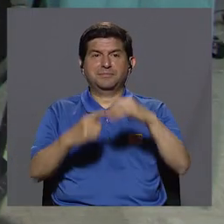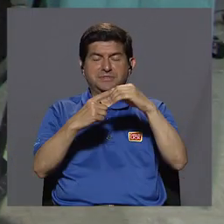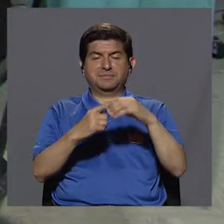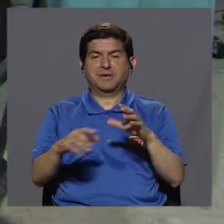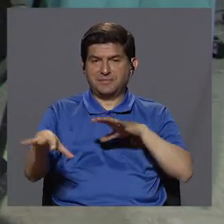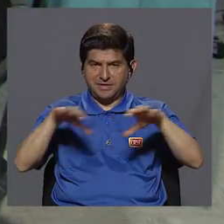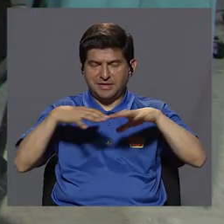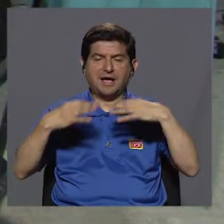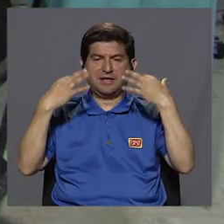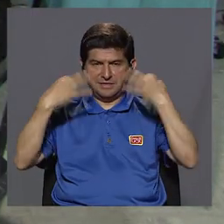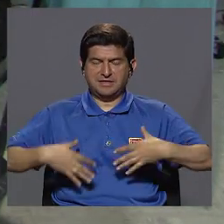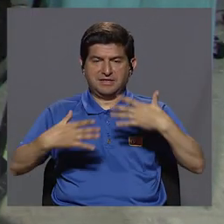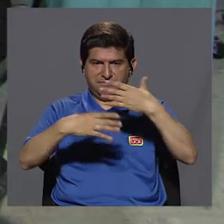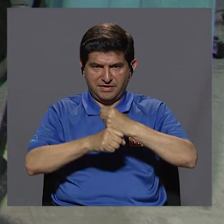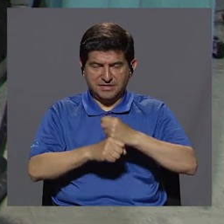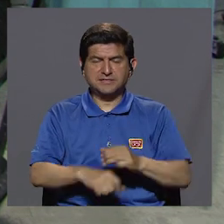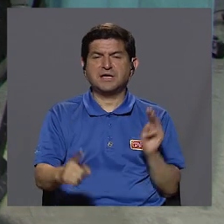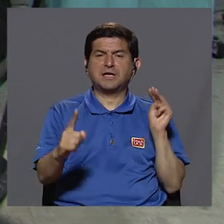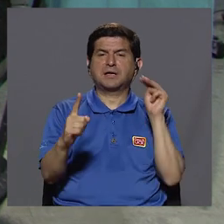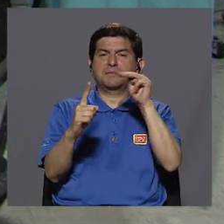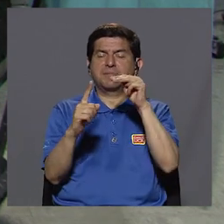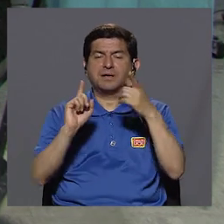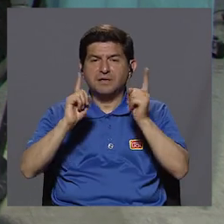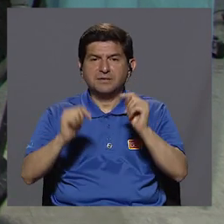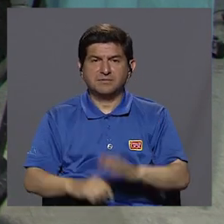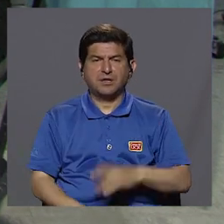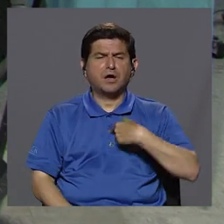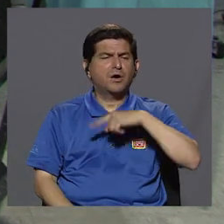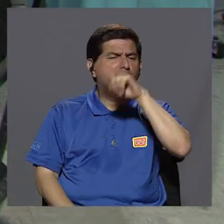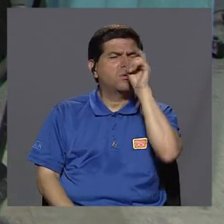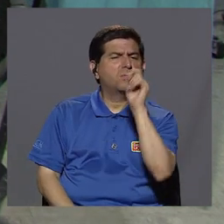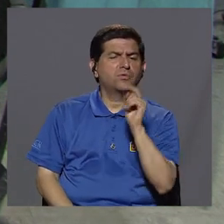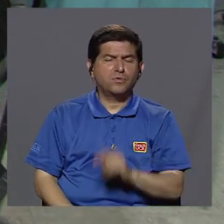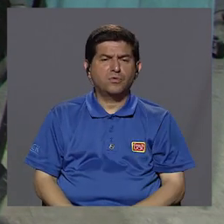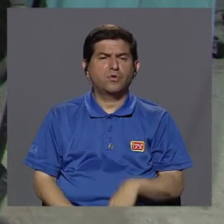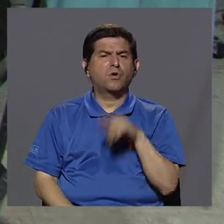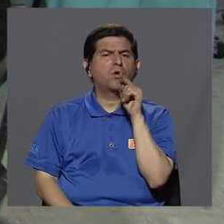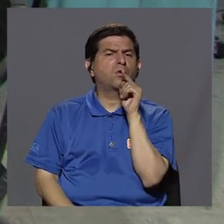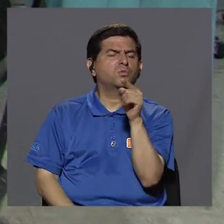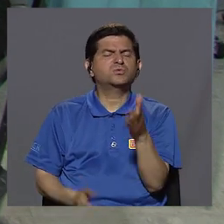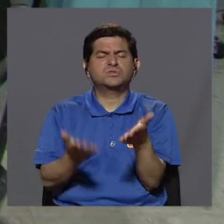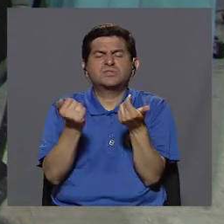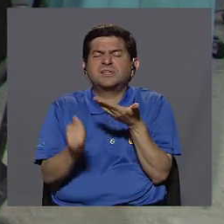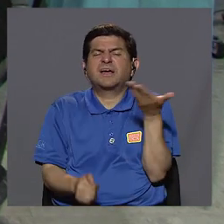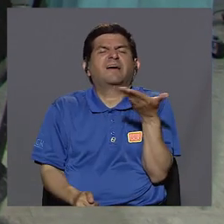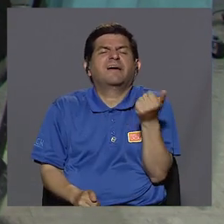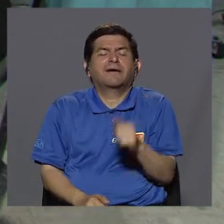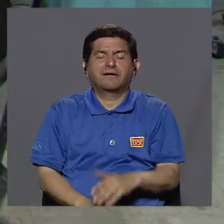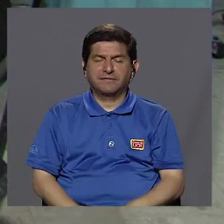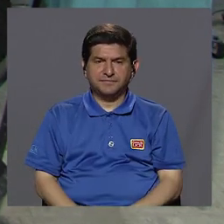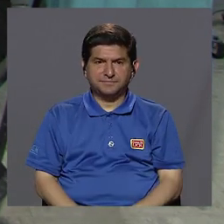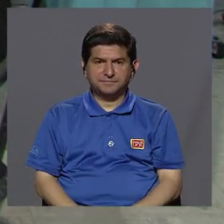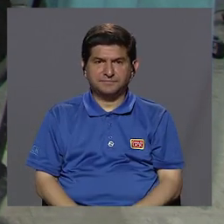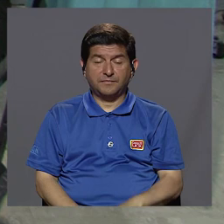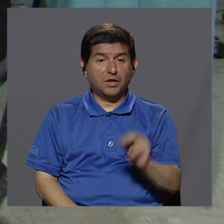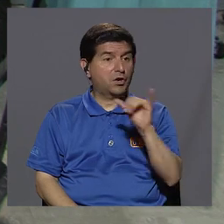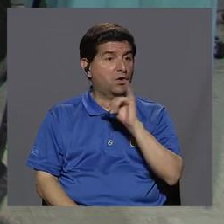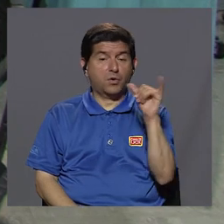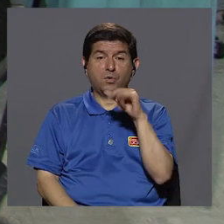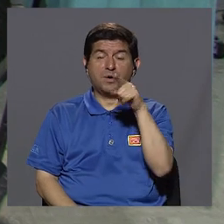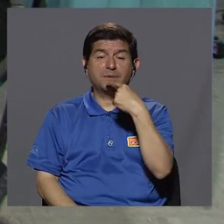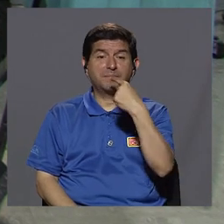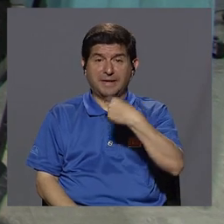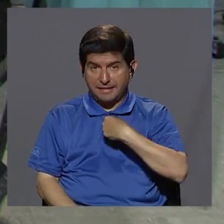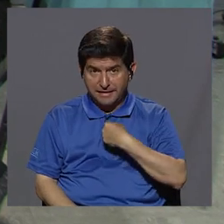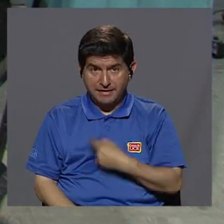hacer ejercicio cuáles son las metas pues generalmente uno le pregunta bueno usted qué es lo que quiere pero no es lo mismo que